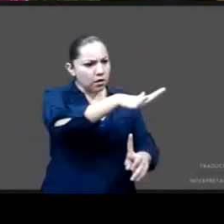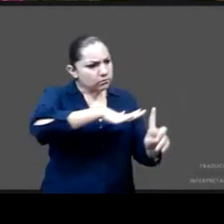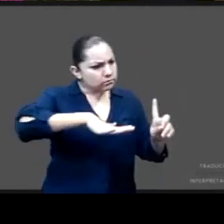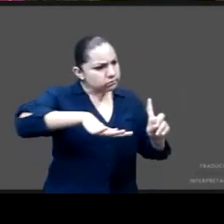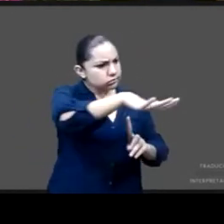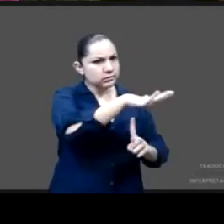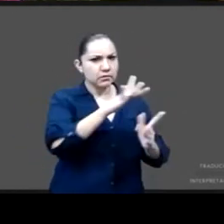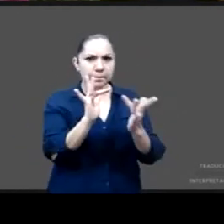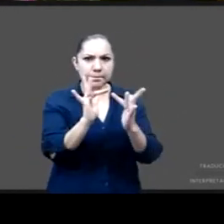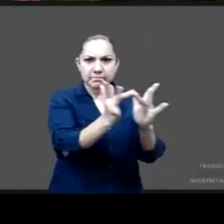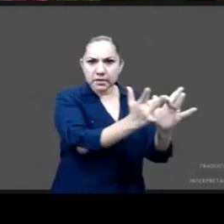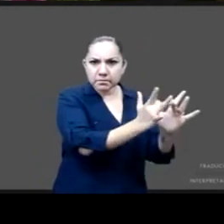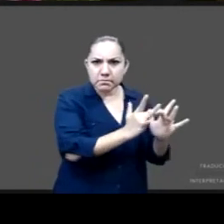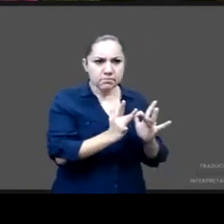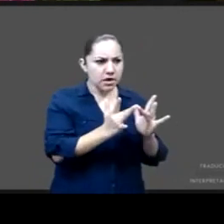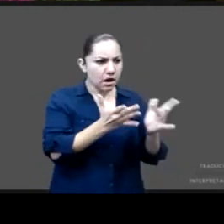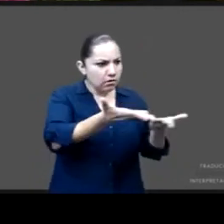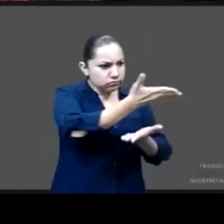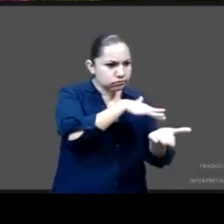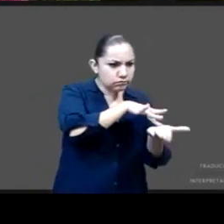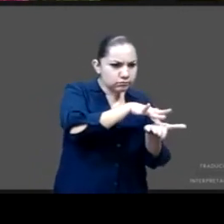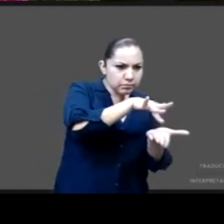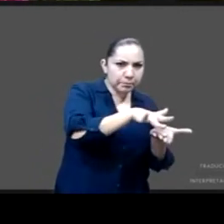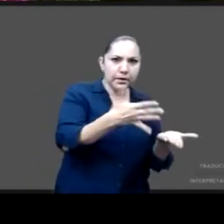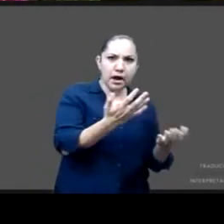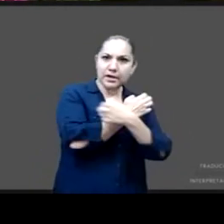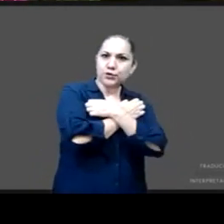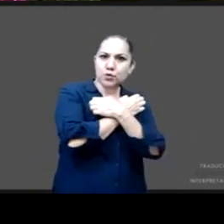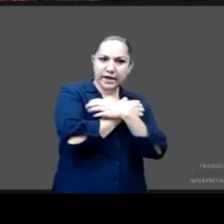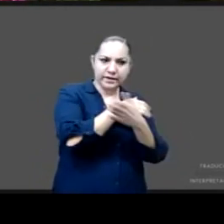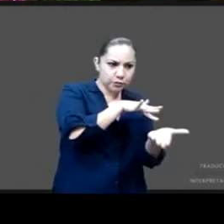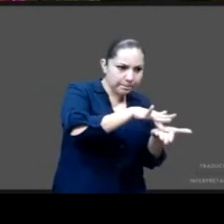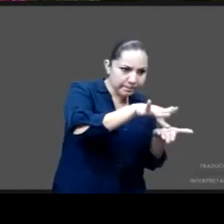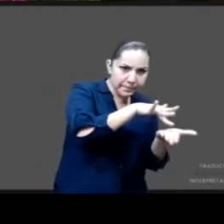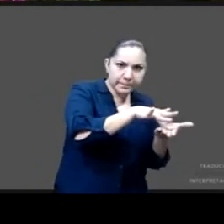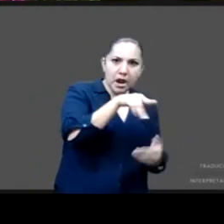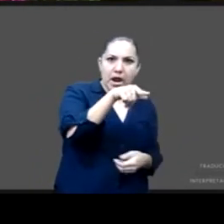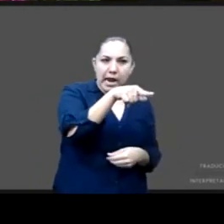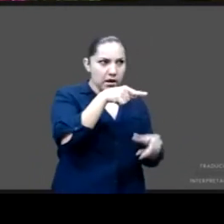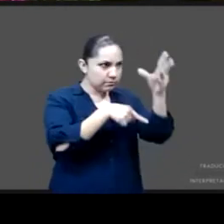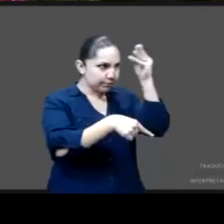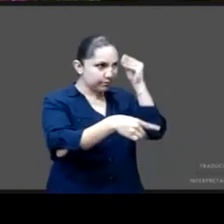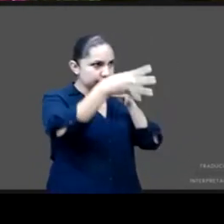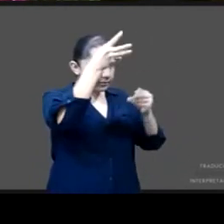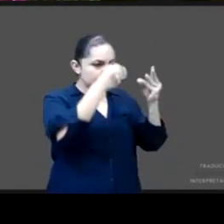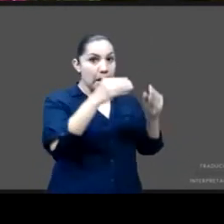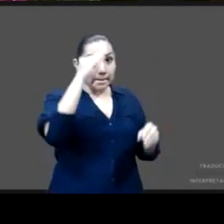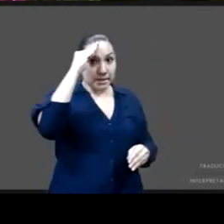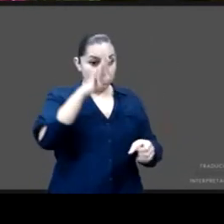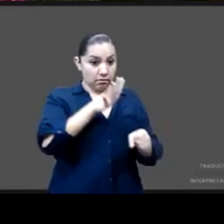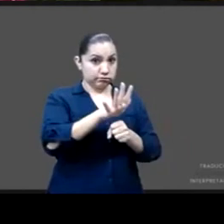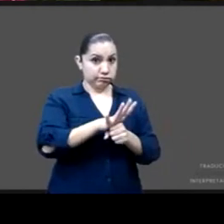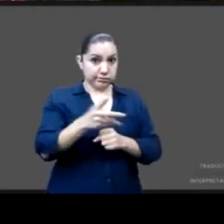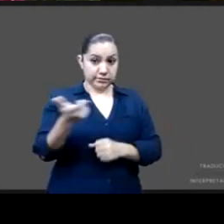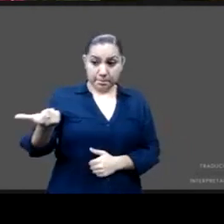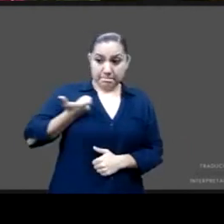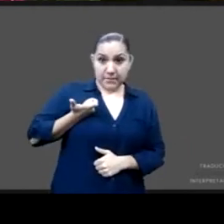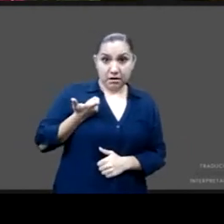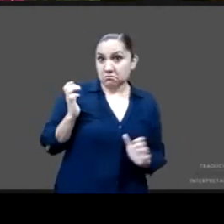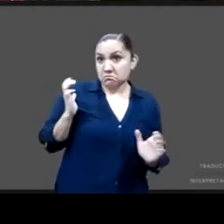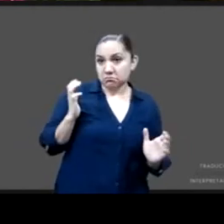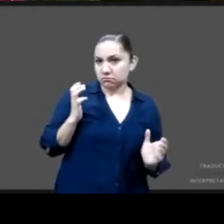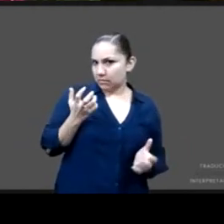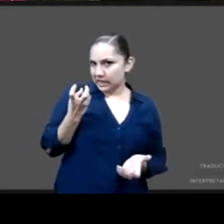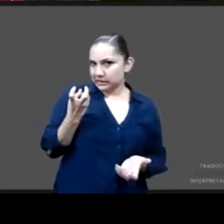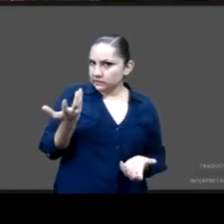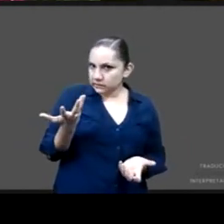educativas que van a acompañar procesos pedagógicos además del apoyo económico y no sé cómo ir a eso pero pues esa es